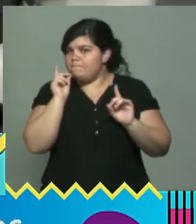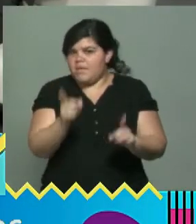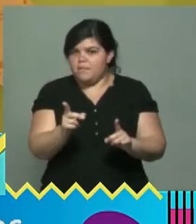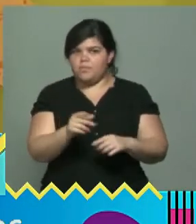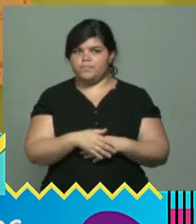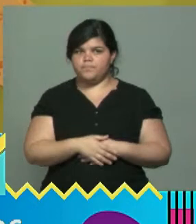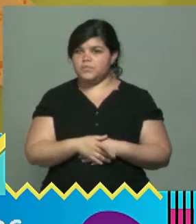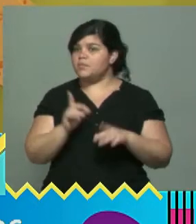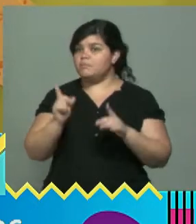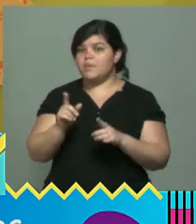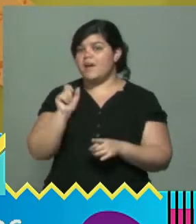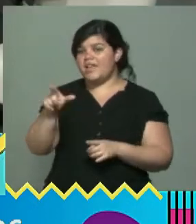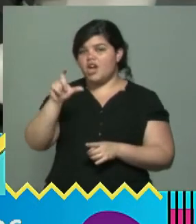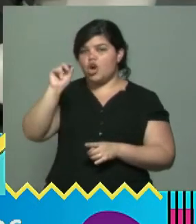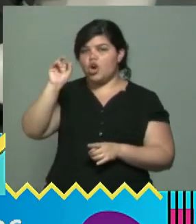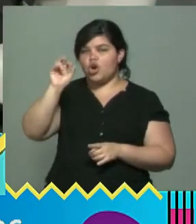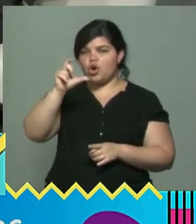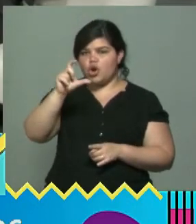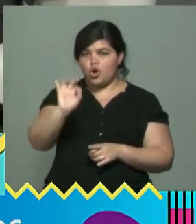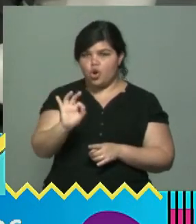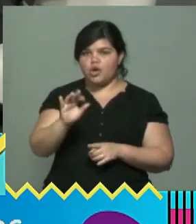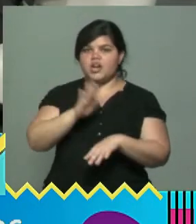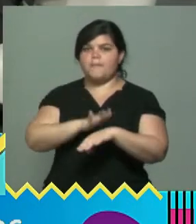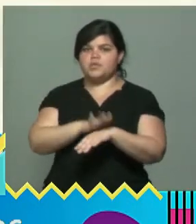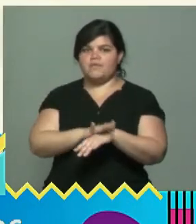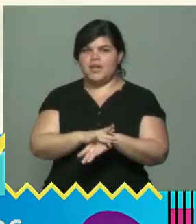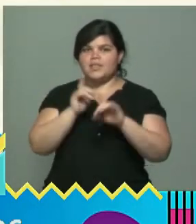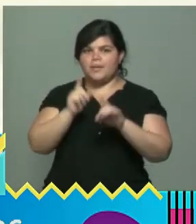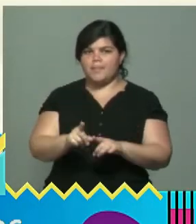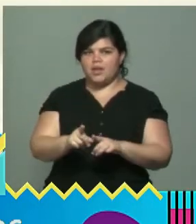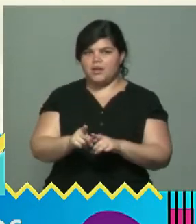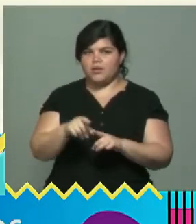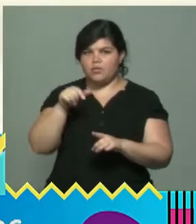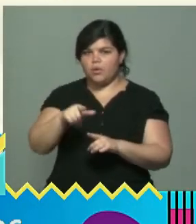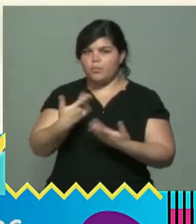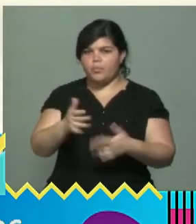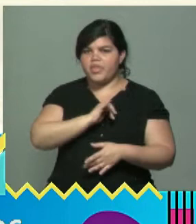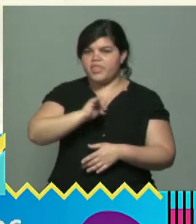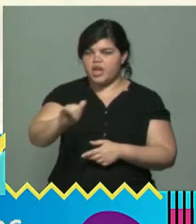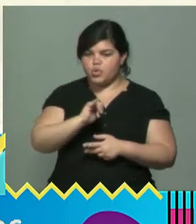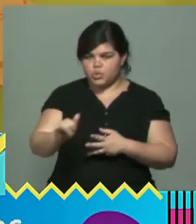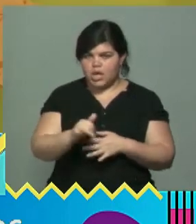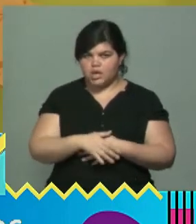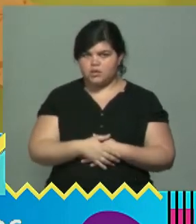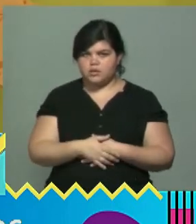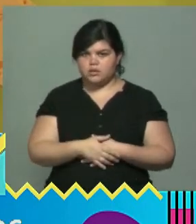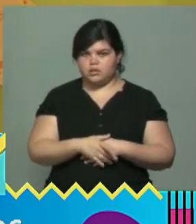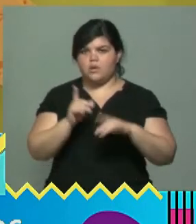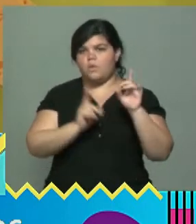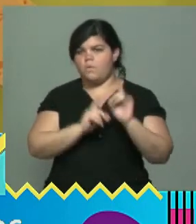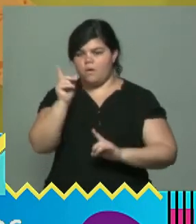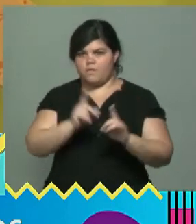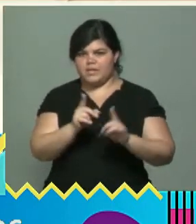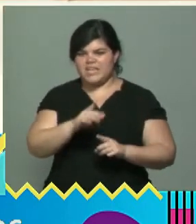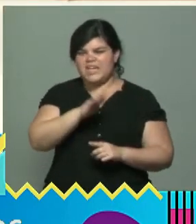Bueno, exactamente, y hay una línea que maneja Silvina, que es donde se puede denunciar el maltrato cuando uno ve a un niño en